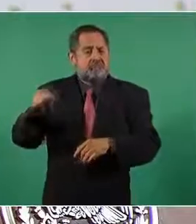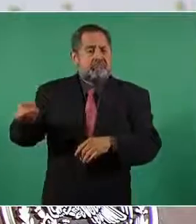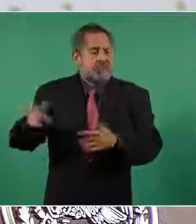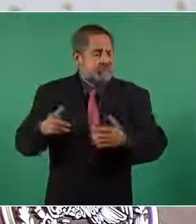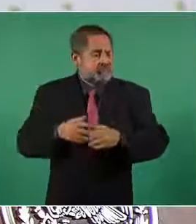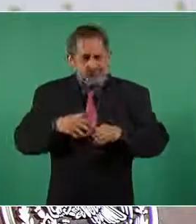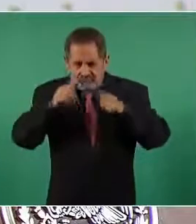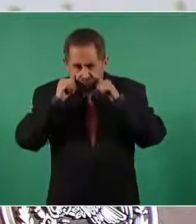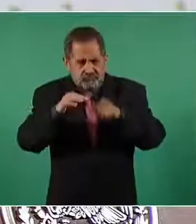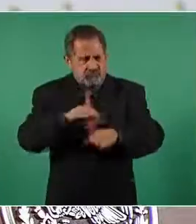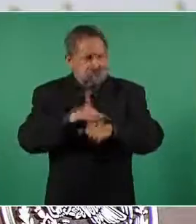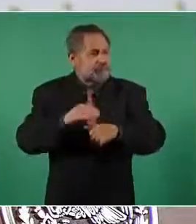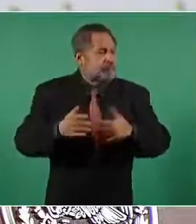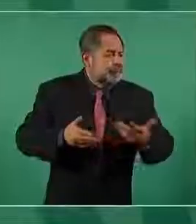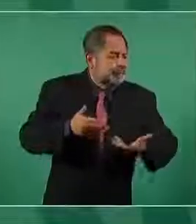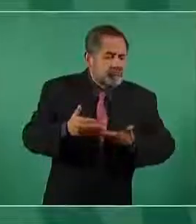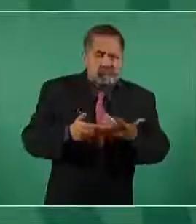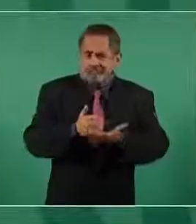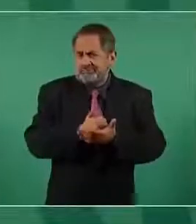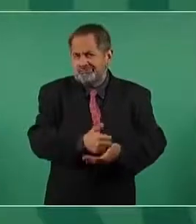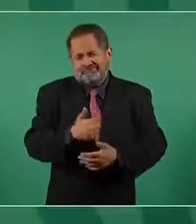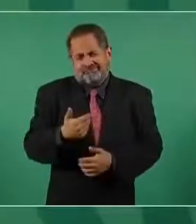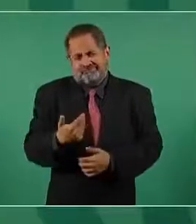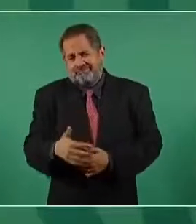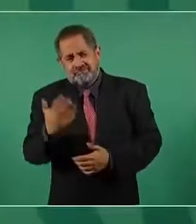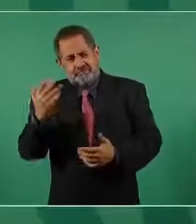atención médica,